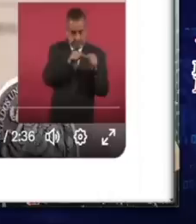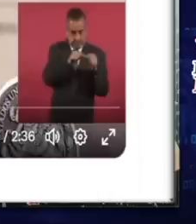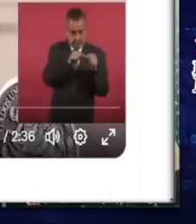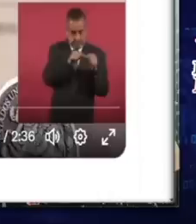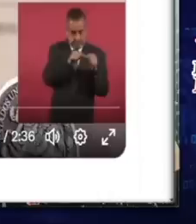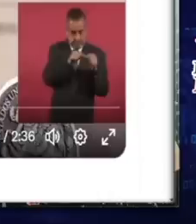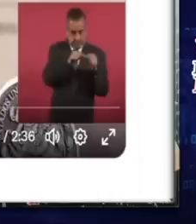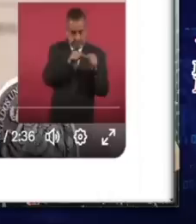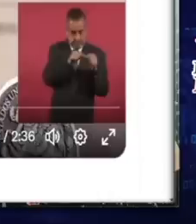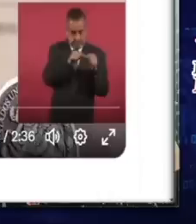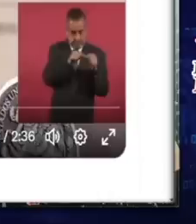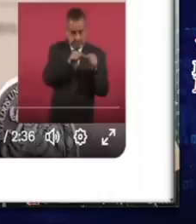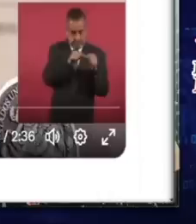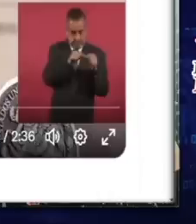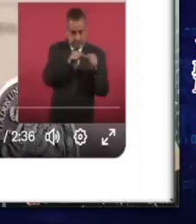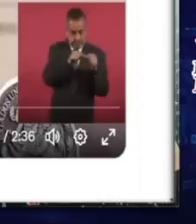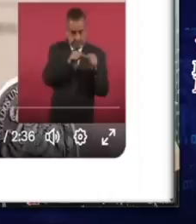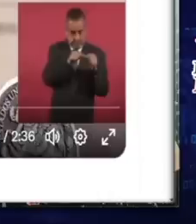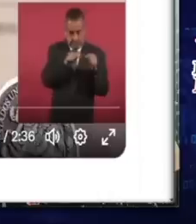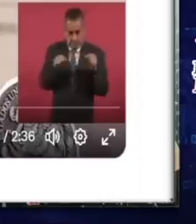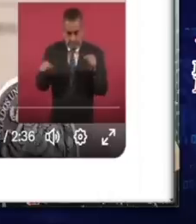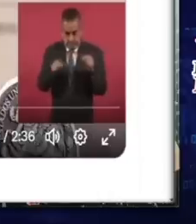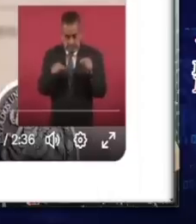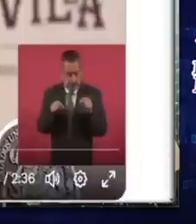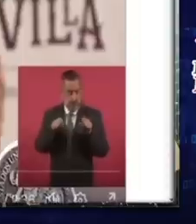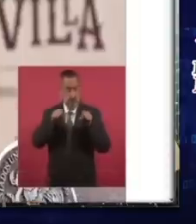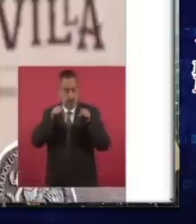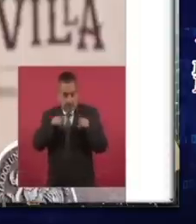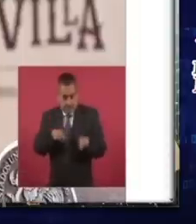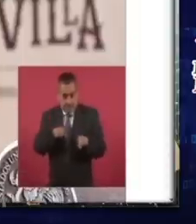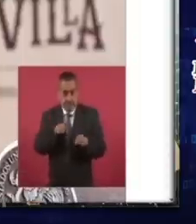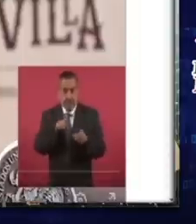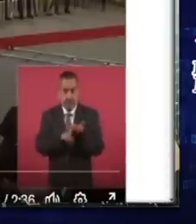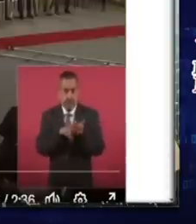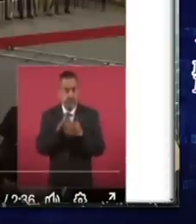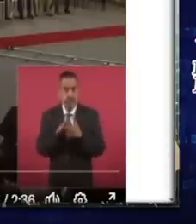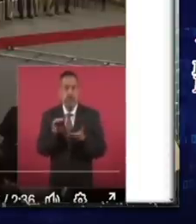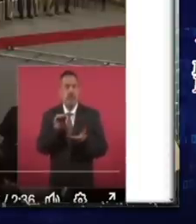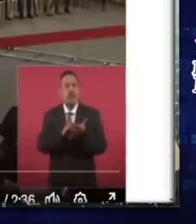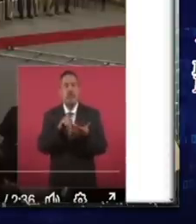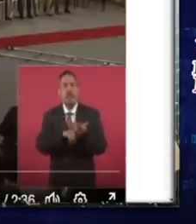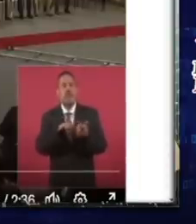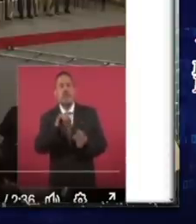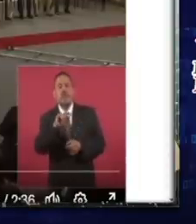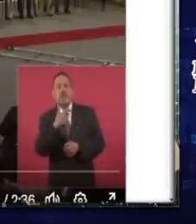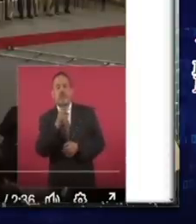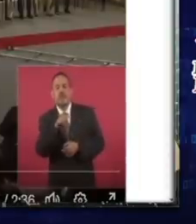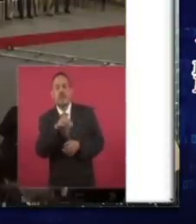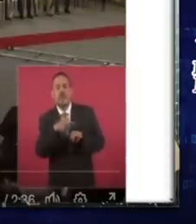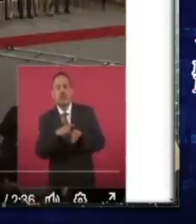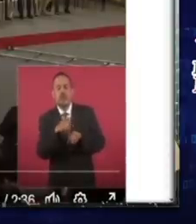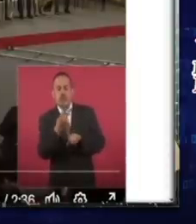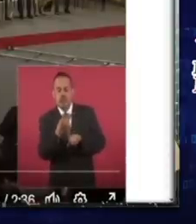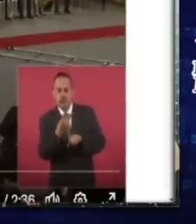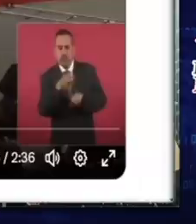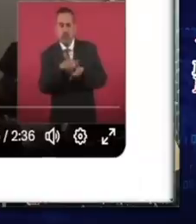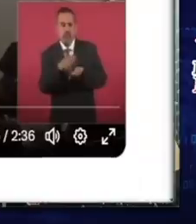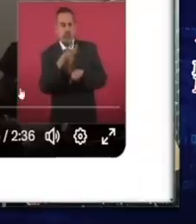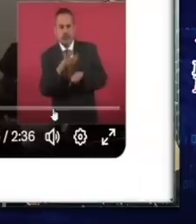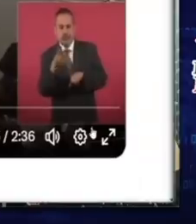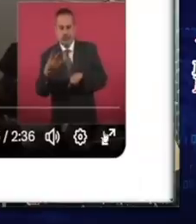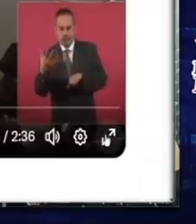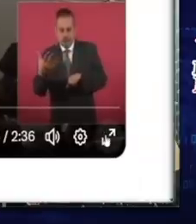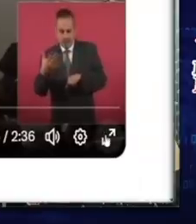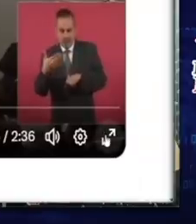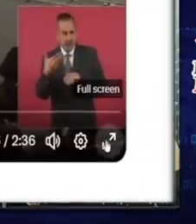a escuchar lo que nos dicen los expertos. El tren que ya está en Sagún hoy en pruebas, por ejemplo, el tren 2, y ahora que se entrega 3, 4,